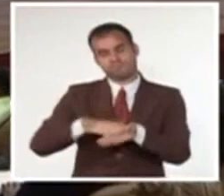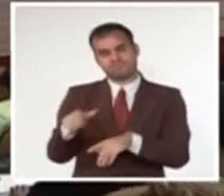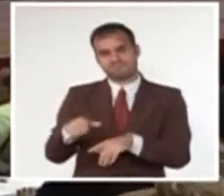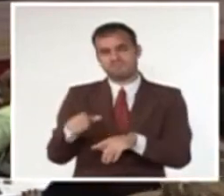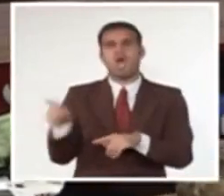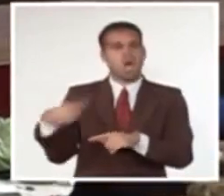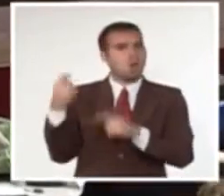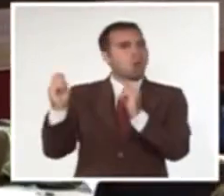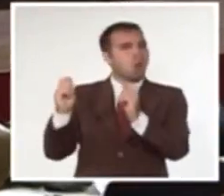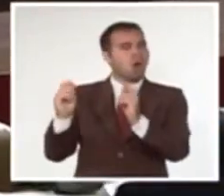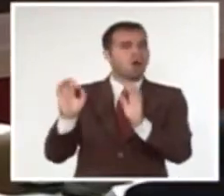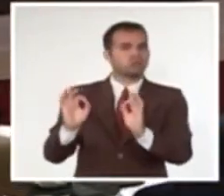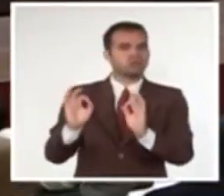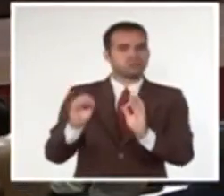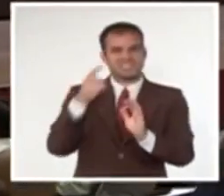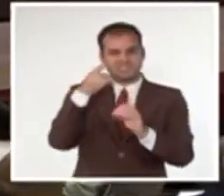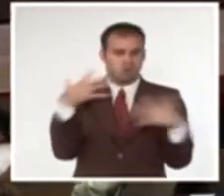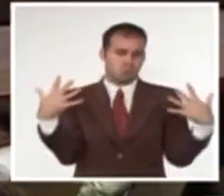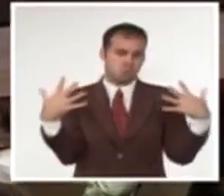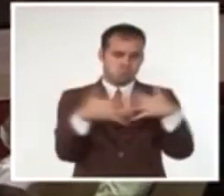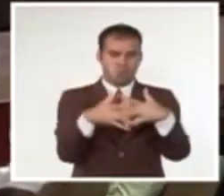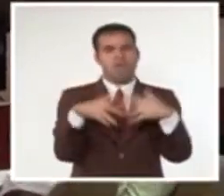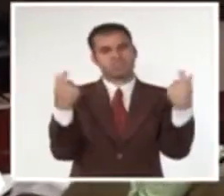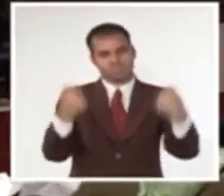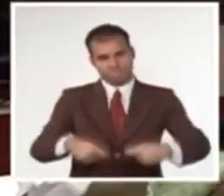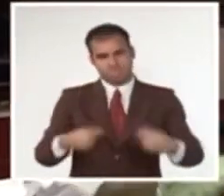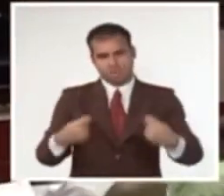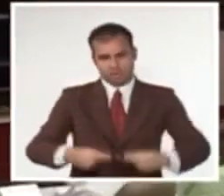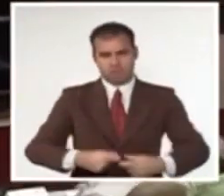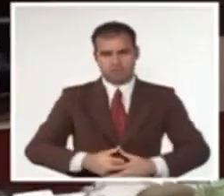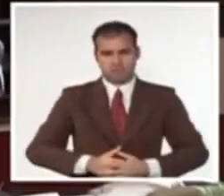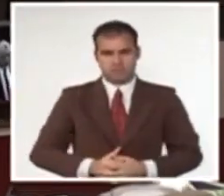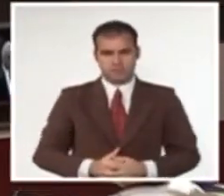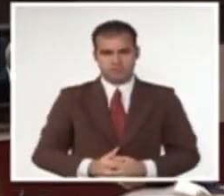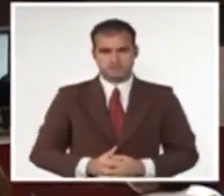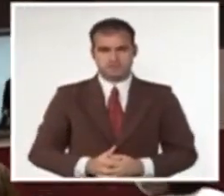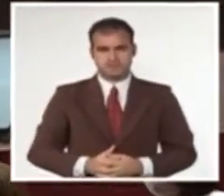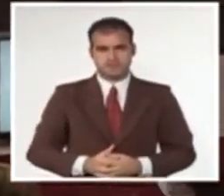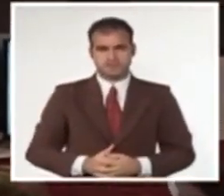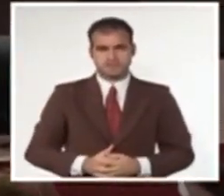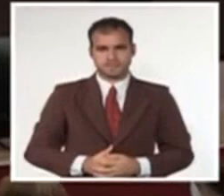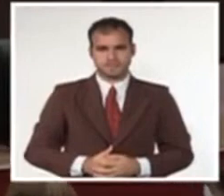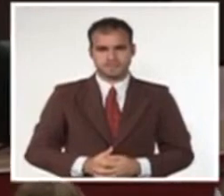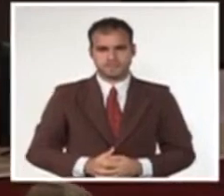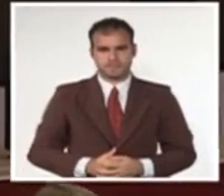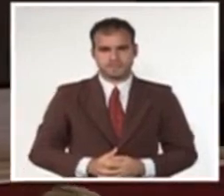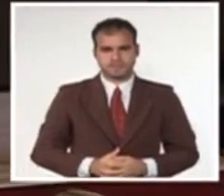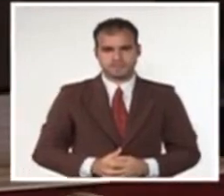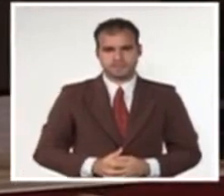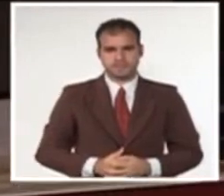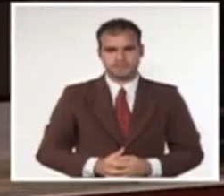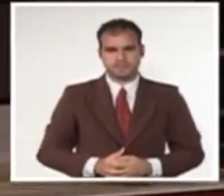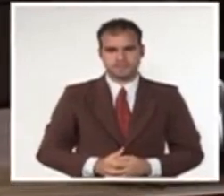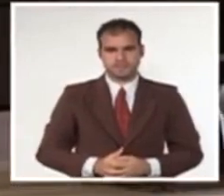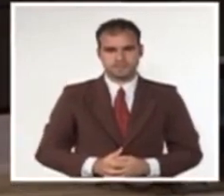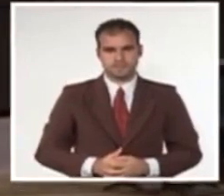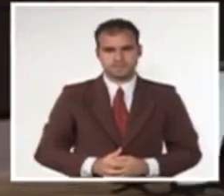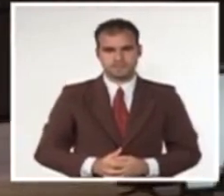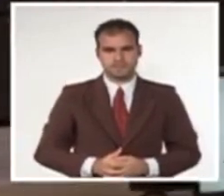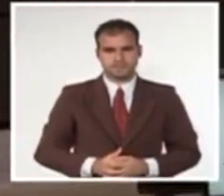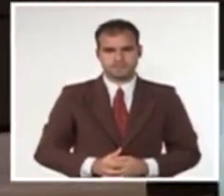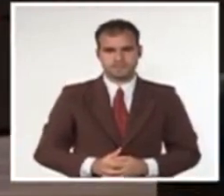del vínculo natural que debe existir entre connacionales en el extranjero y sus familiares y allegados en